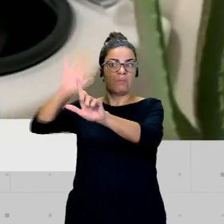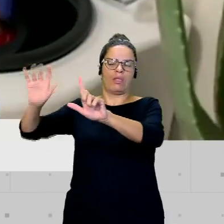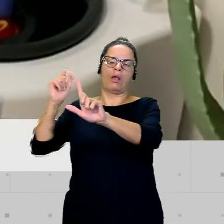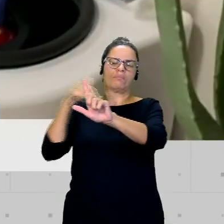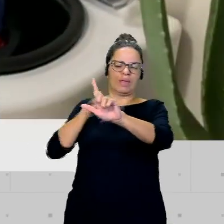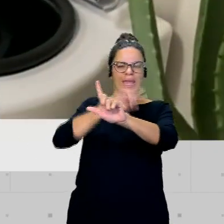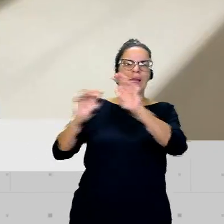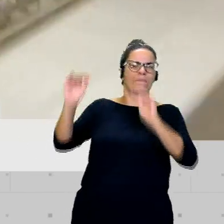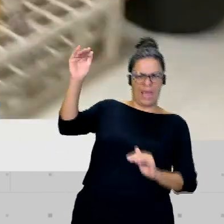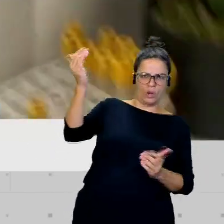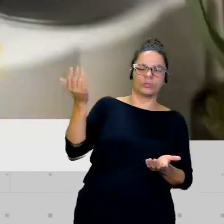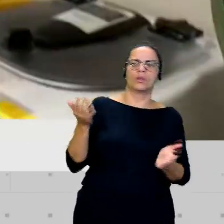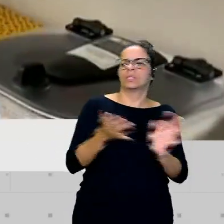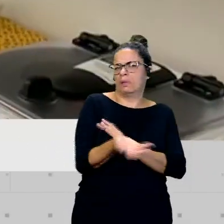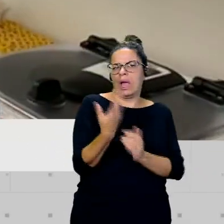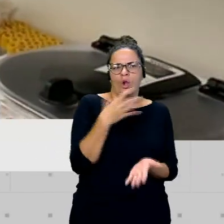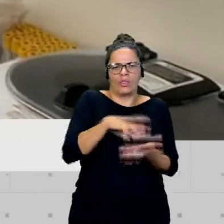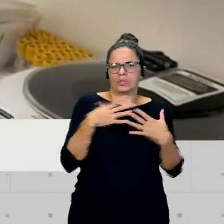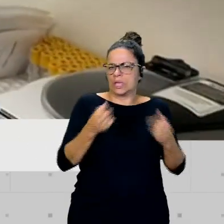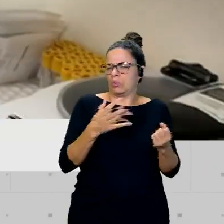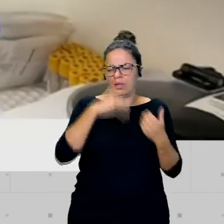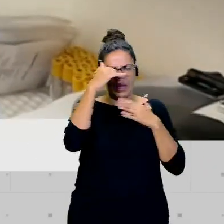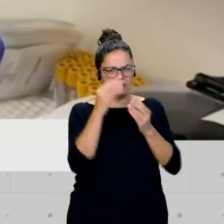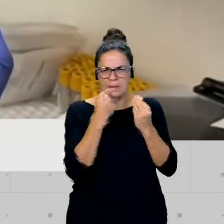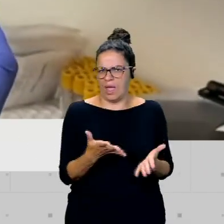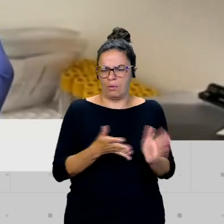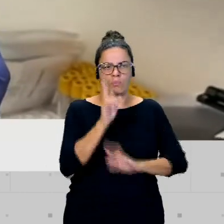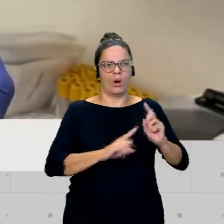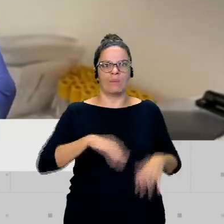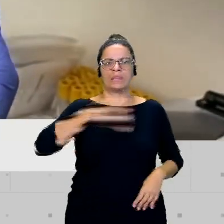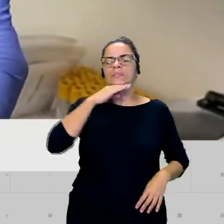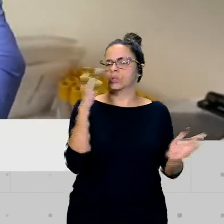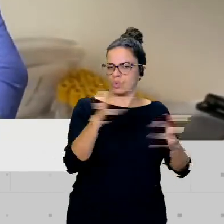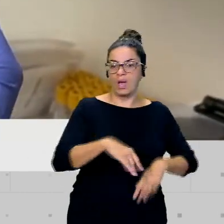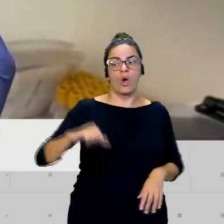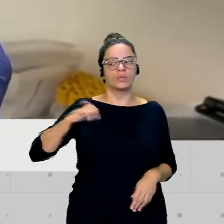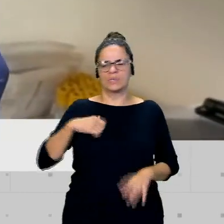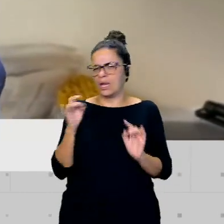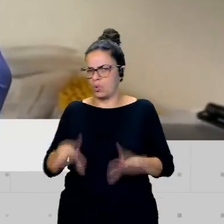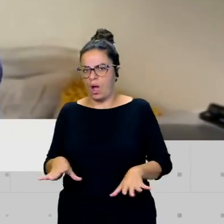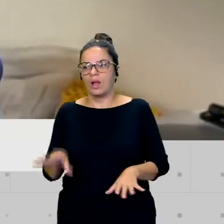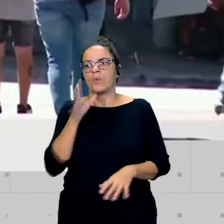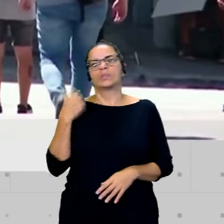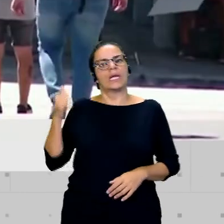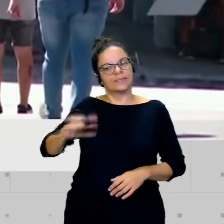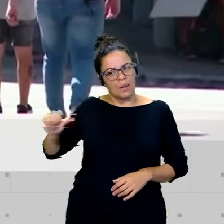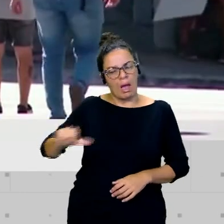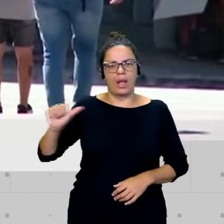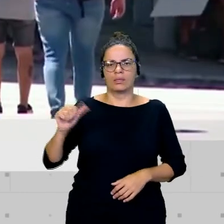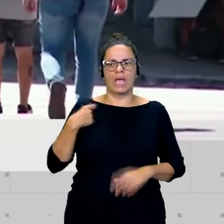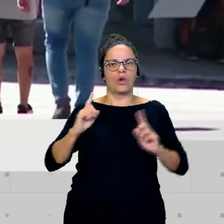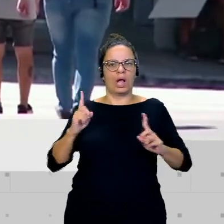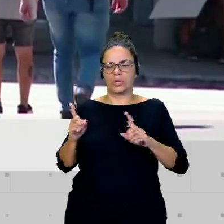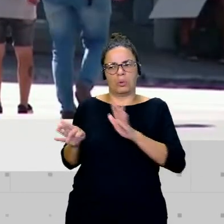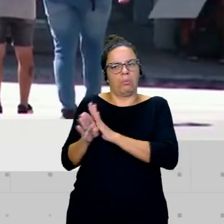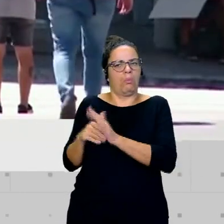primaria canaria, es decir, se lo puede absorber sin ningún problema, y lo mismo pasa con los hospitales. Tenemos una incidencia que se ha mantenido constante desde hace varias semanas y no estamos